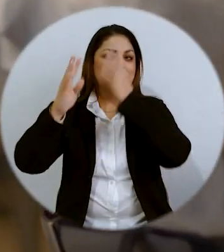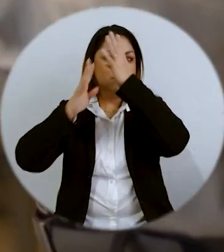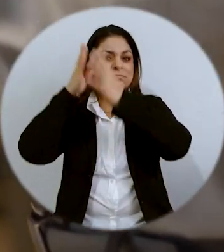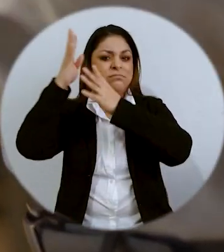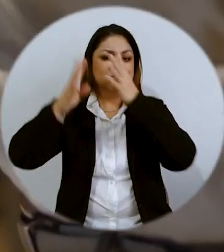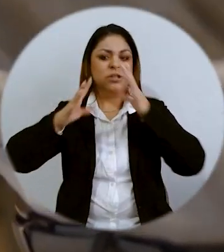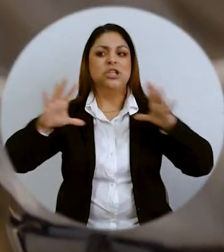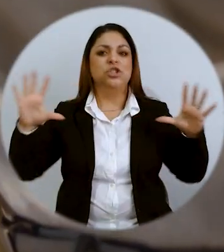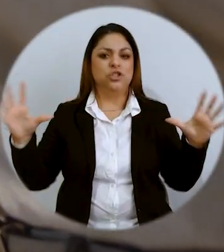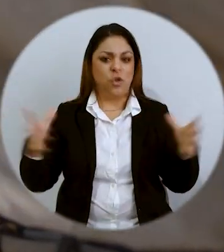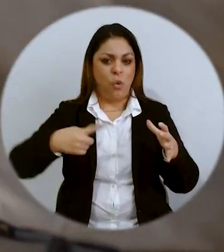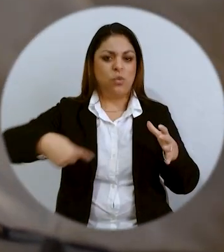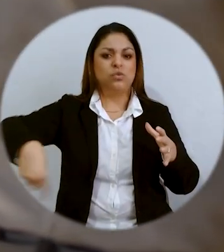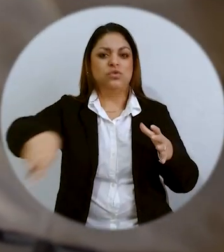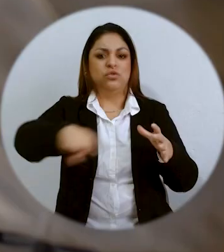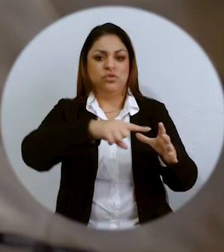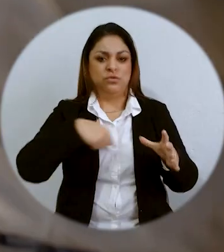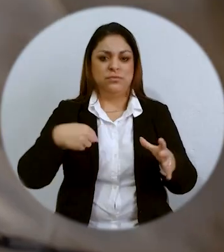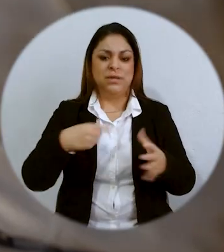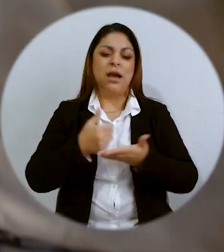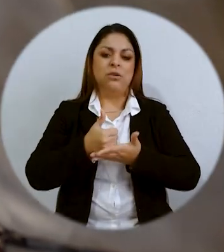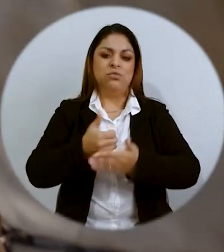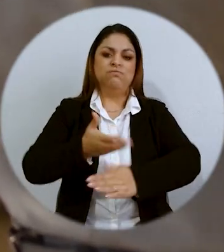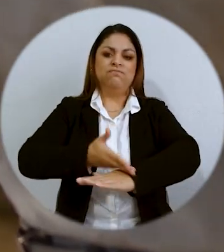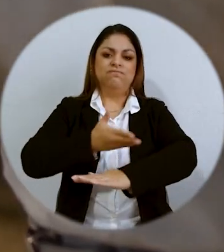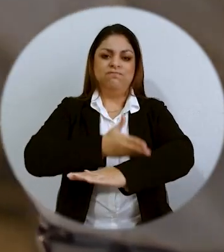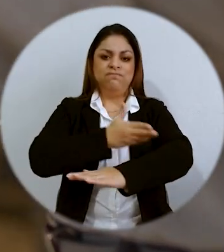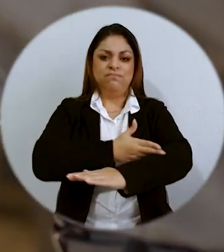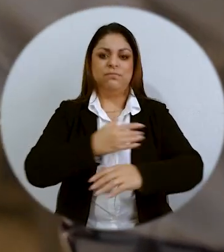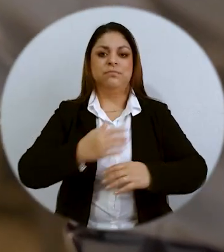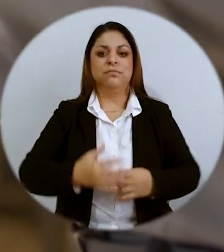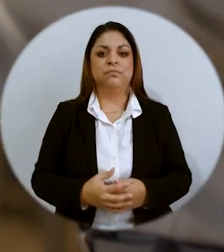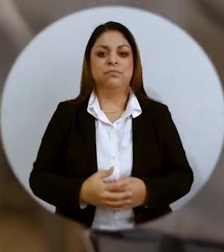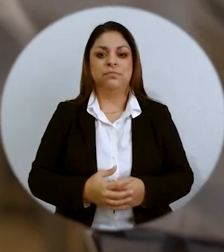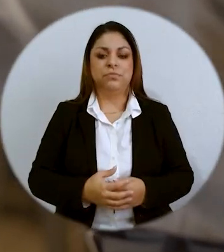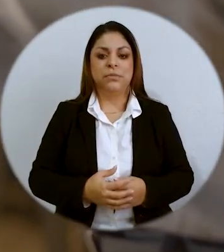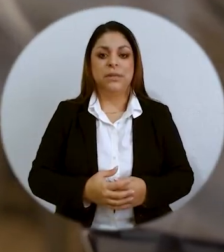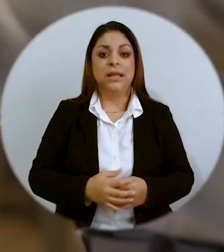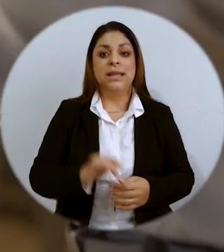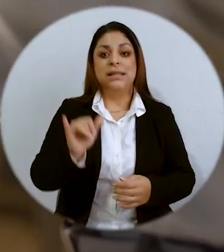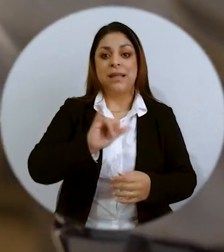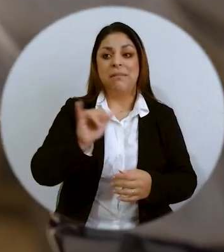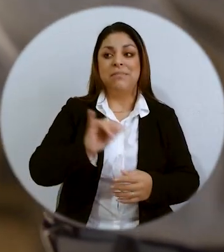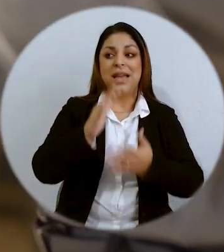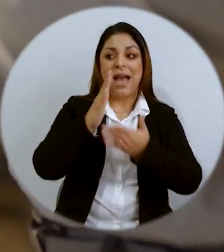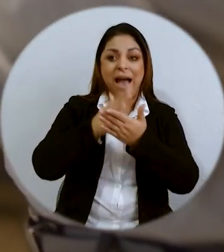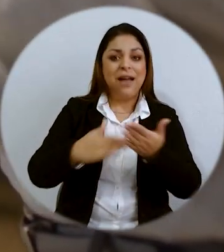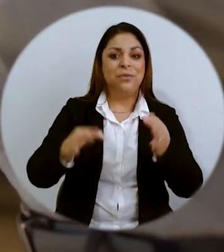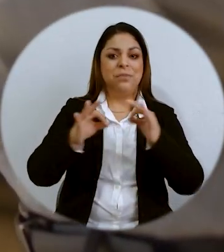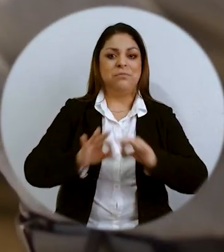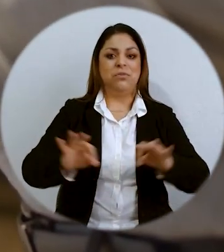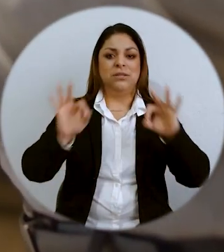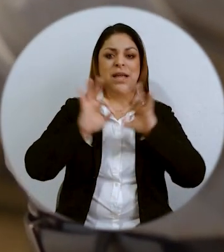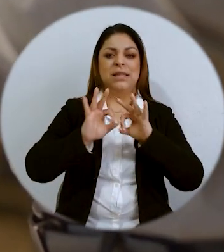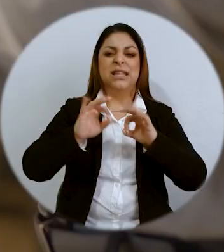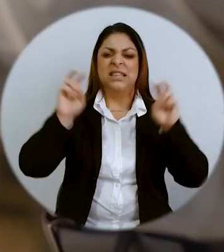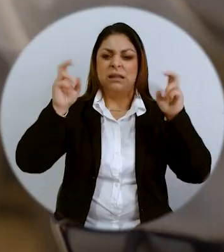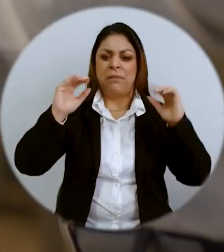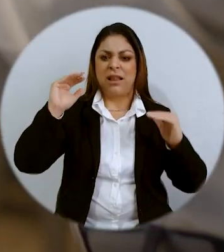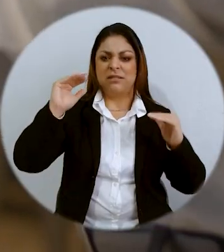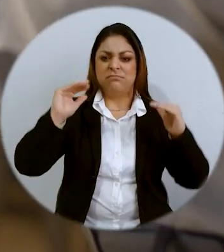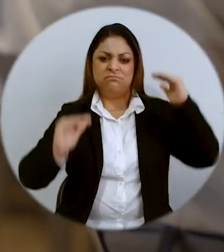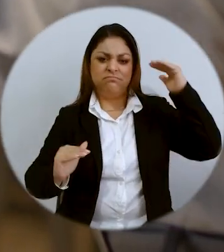reinventarnos colectivamente. Y algo importante que estaba señalando Maribel con relación a las